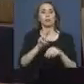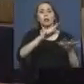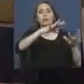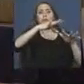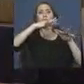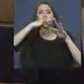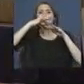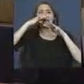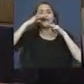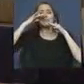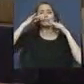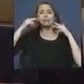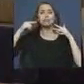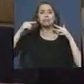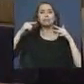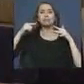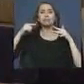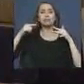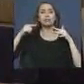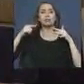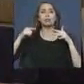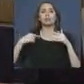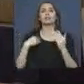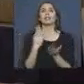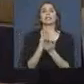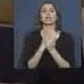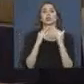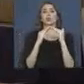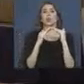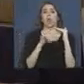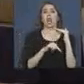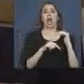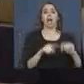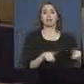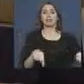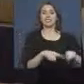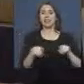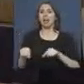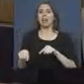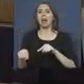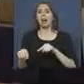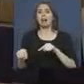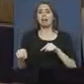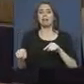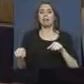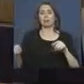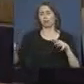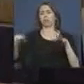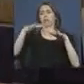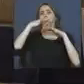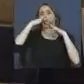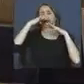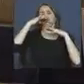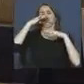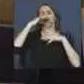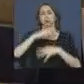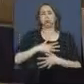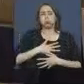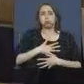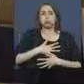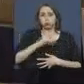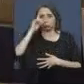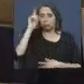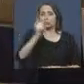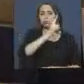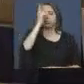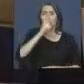obviamente en sus dependencias educacionales, donde han tenido un impacto en la salud que se traduce en